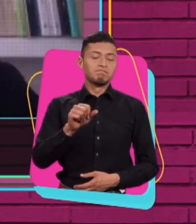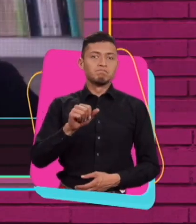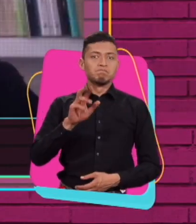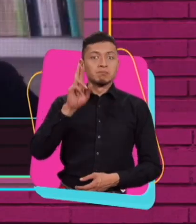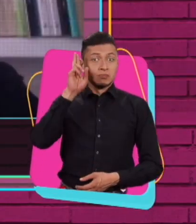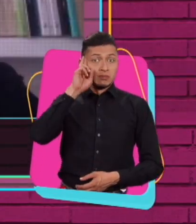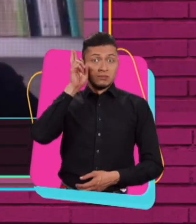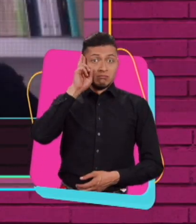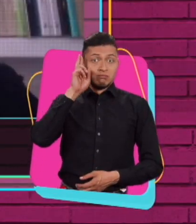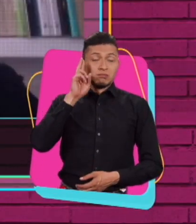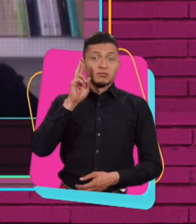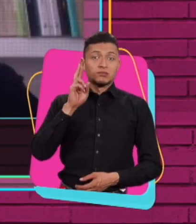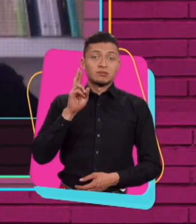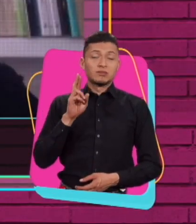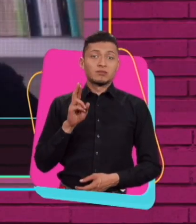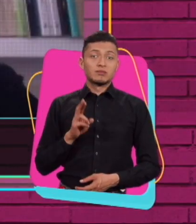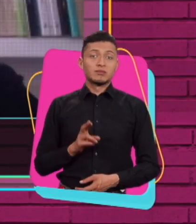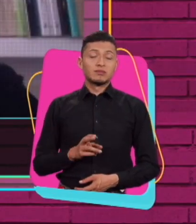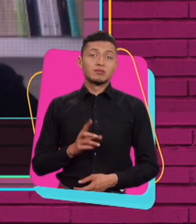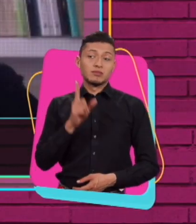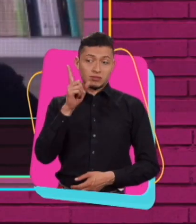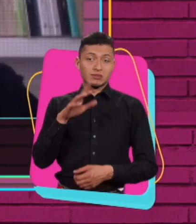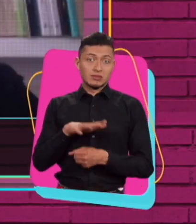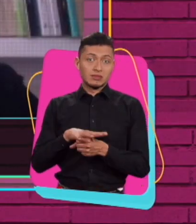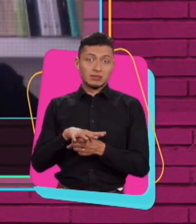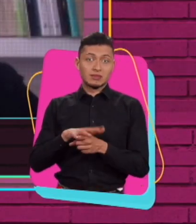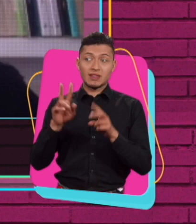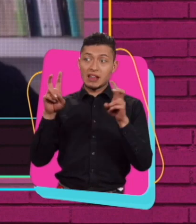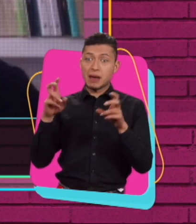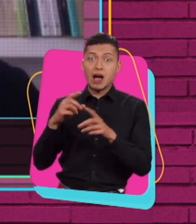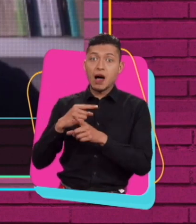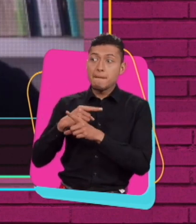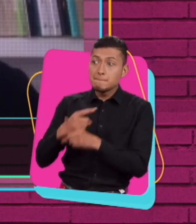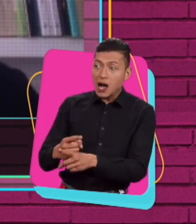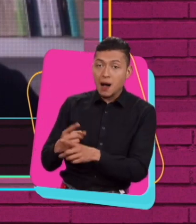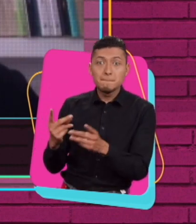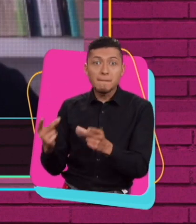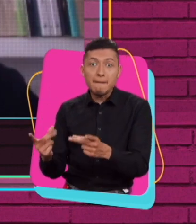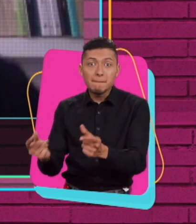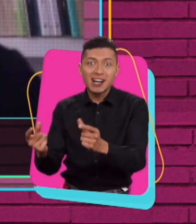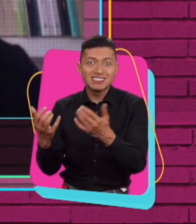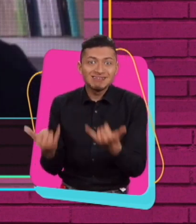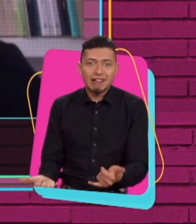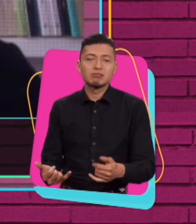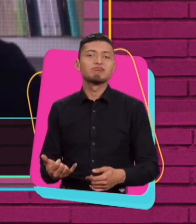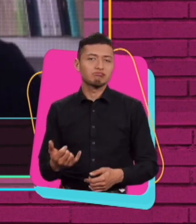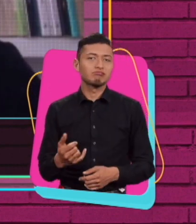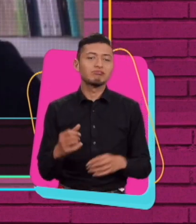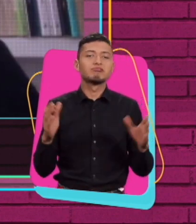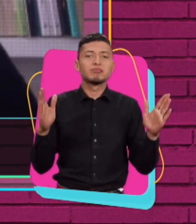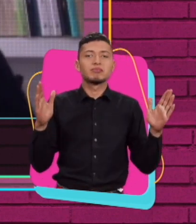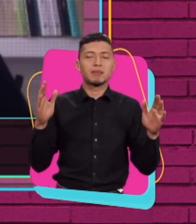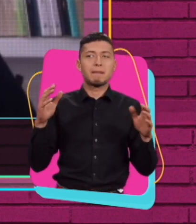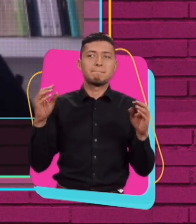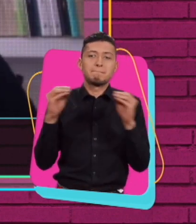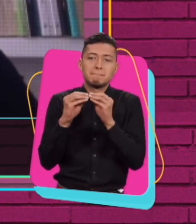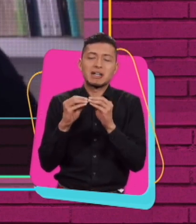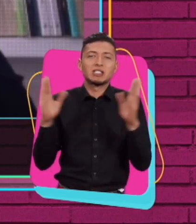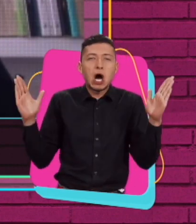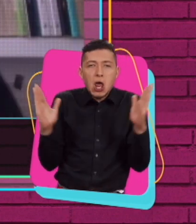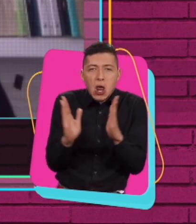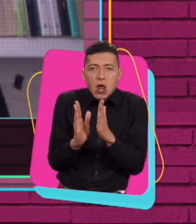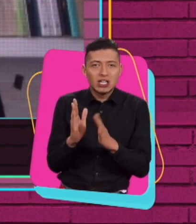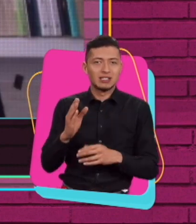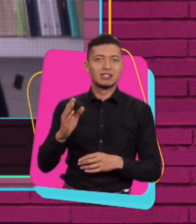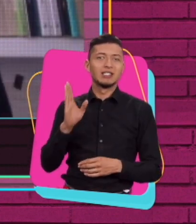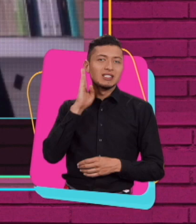Evidentemente hay algo que está relacionado con eso de la inmediatez y que tenemos aparatos cada vez más pequeños. Pues